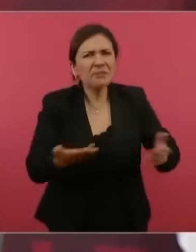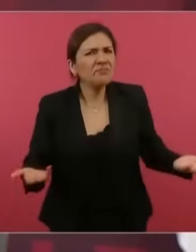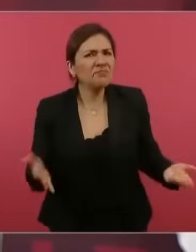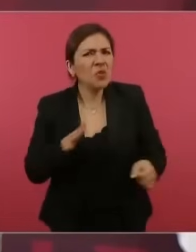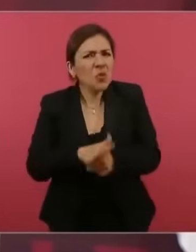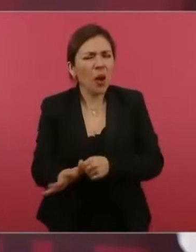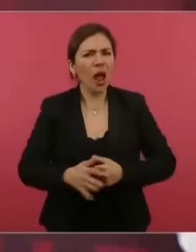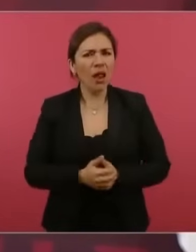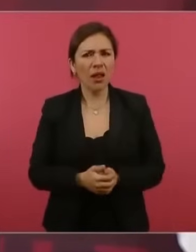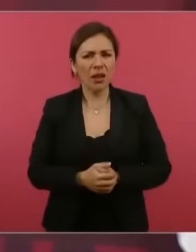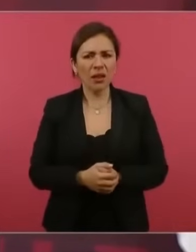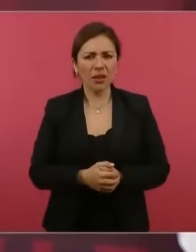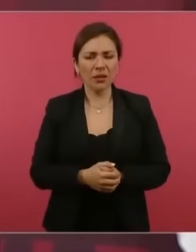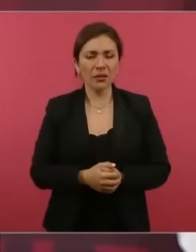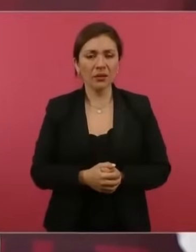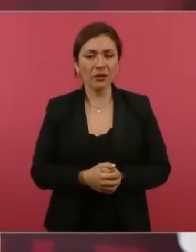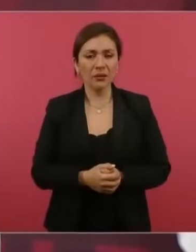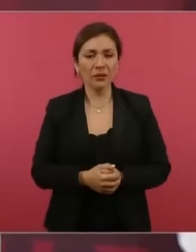ser?